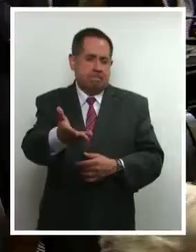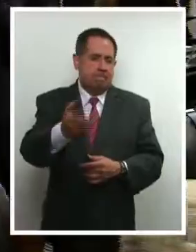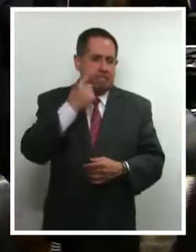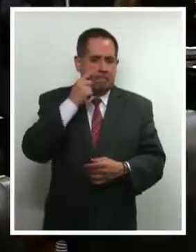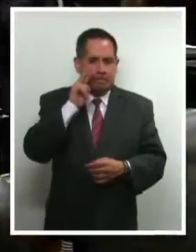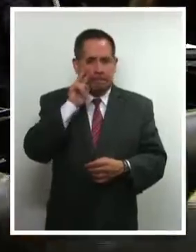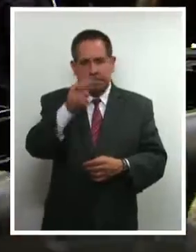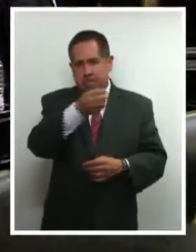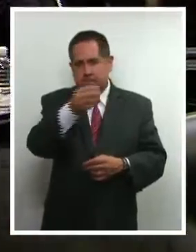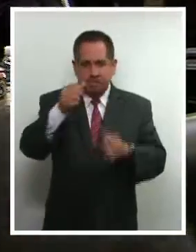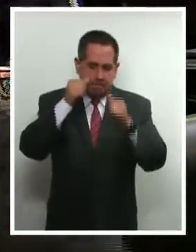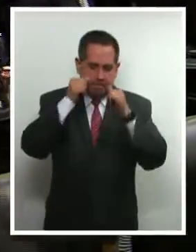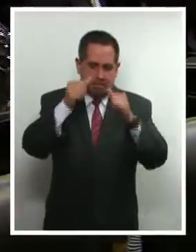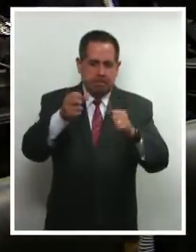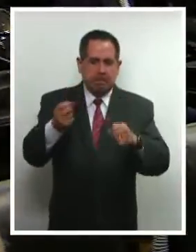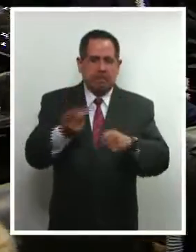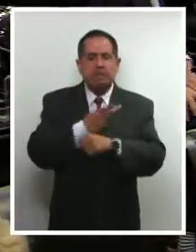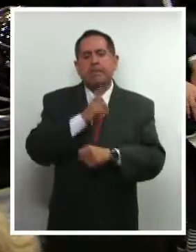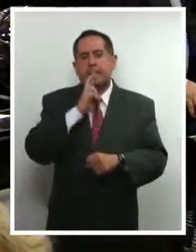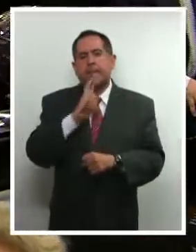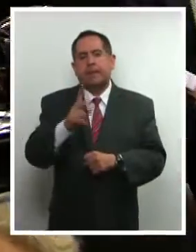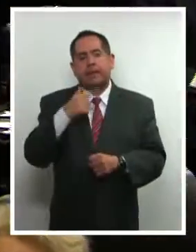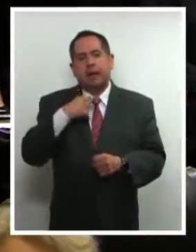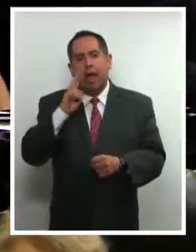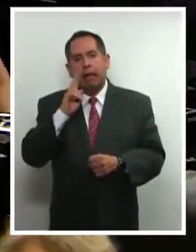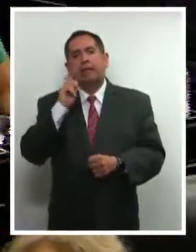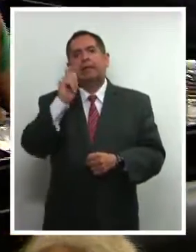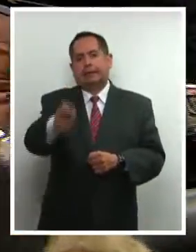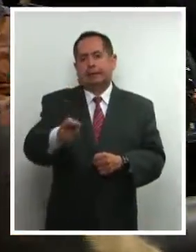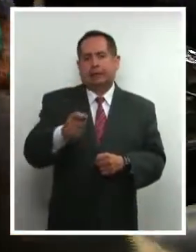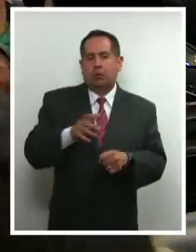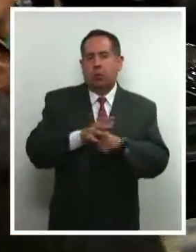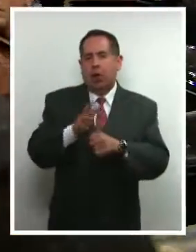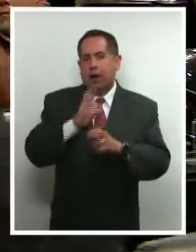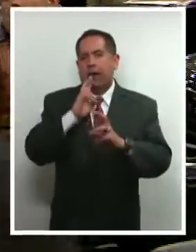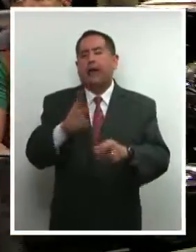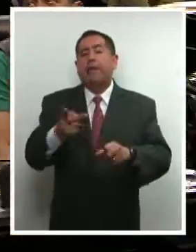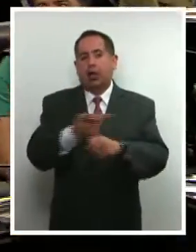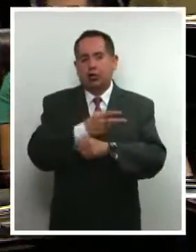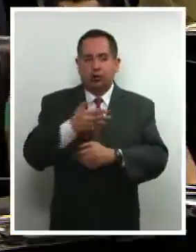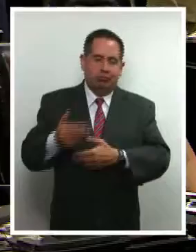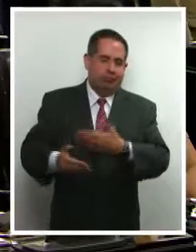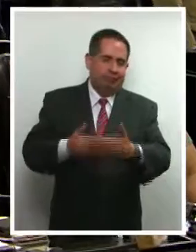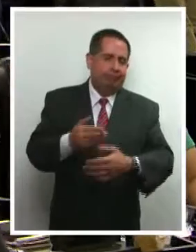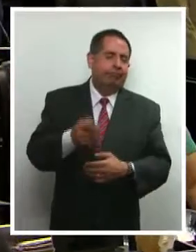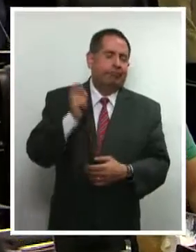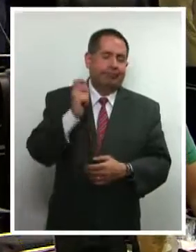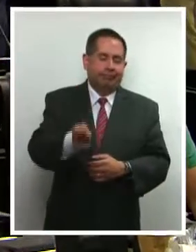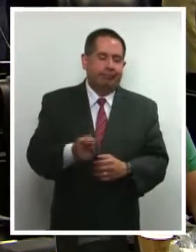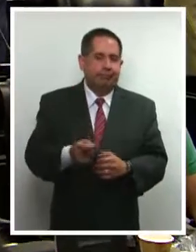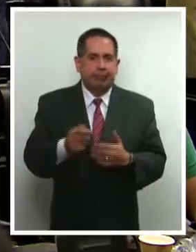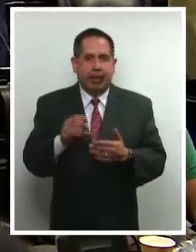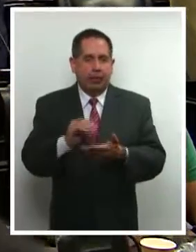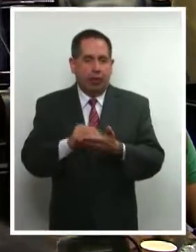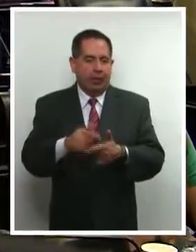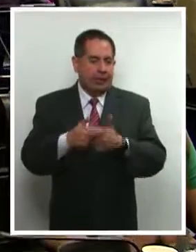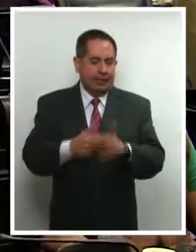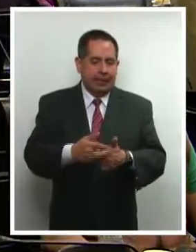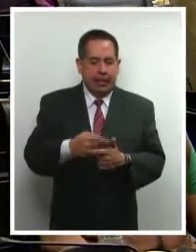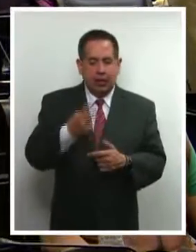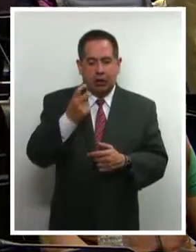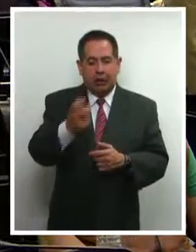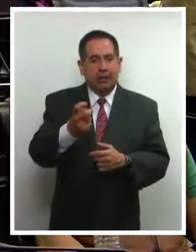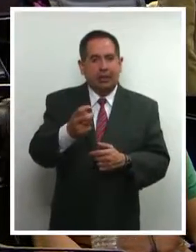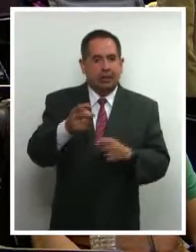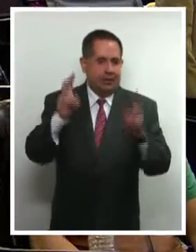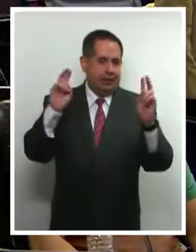que juntos escuchemos el resultado y sepamos cuál es el proceso legislativo que se continuará respecto a